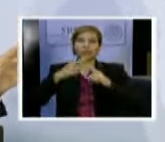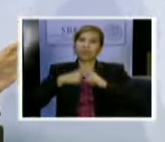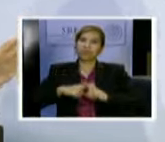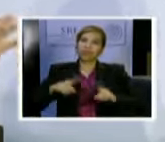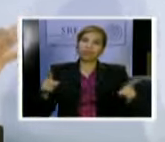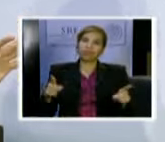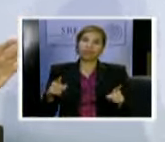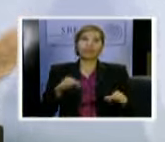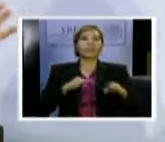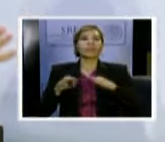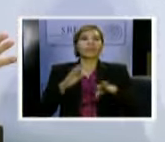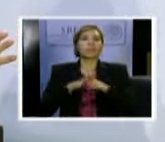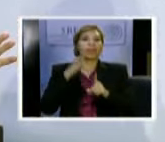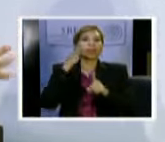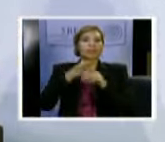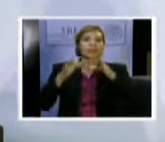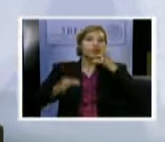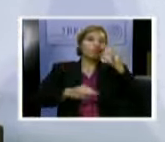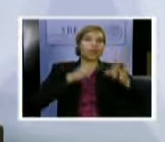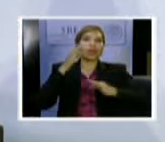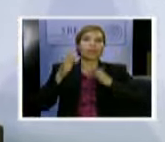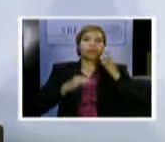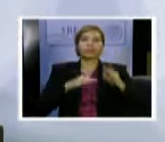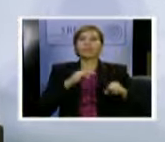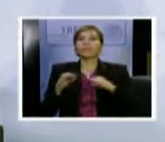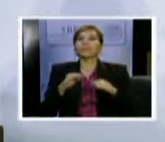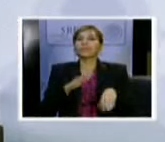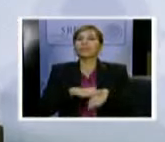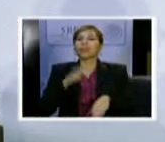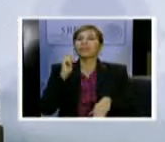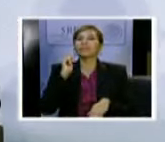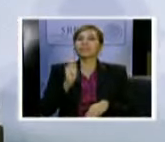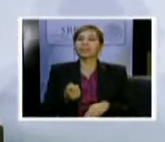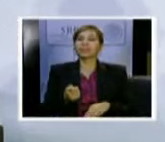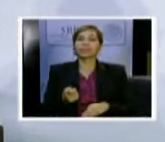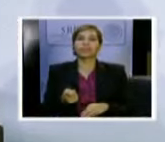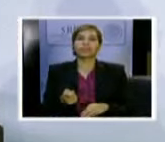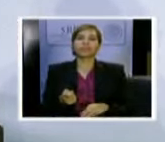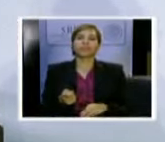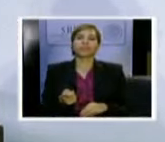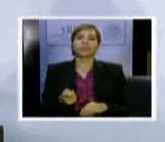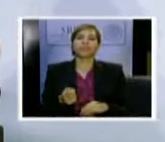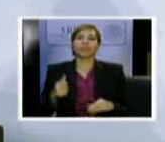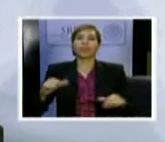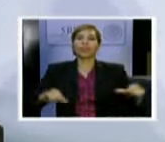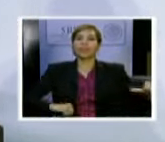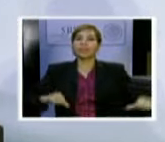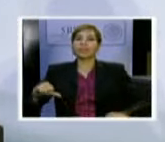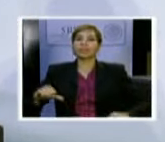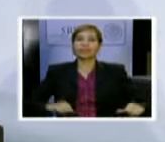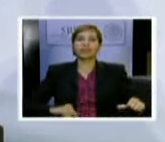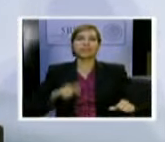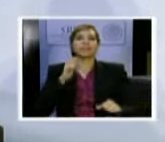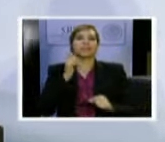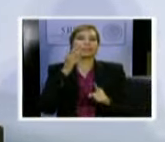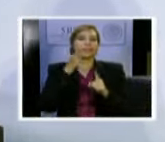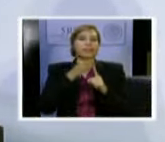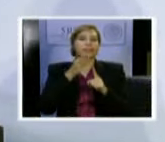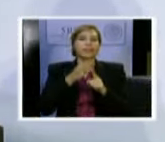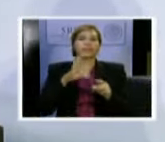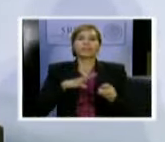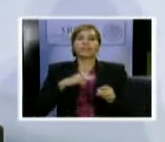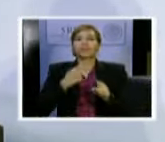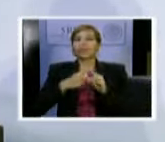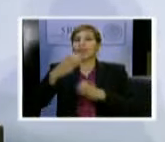en labores más de promoción, en labores más de actividades que tengan que ver con